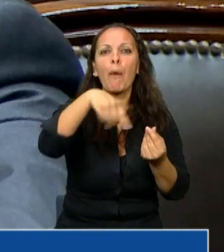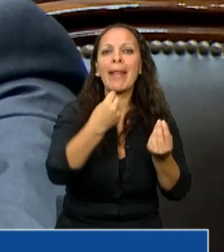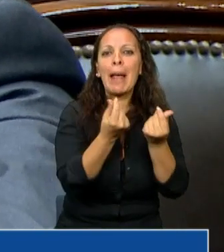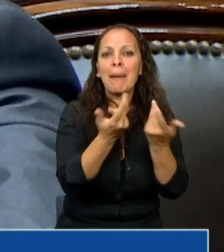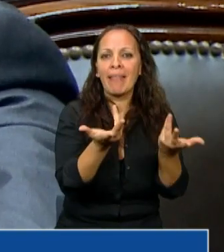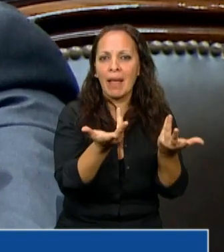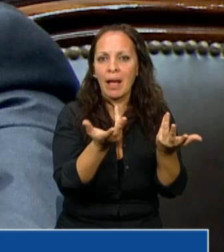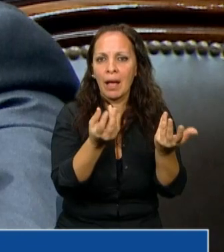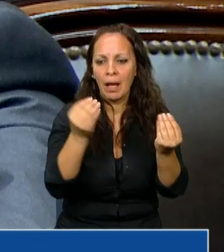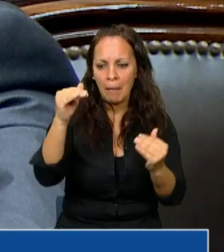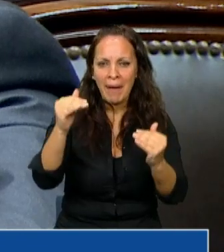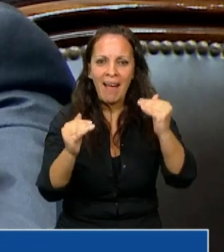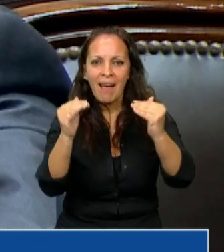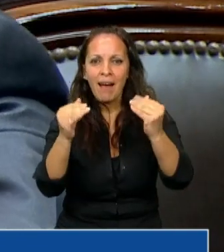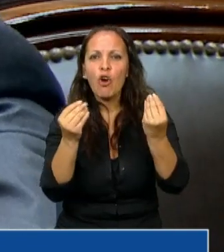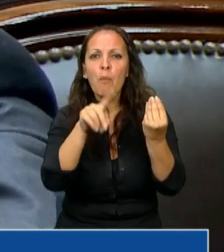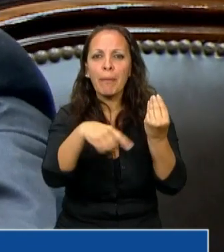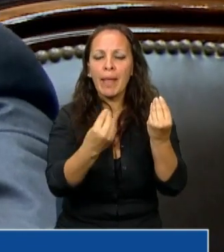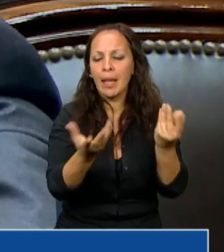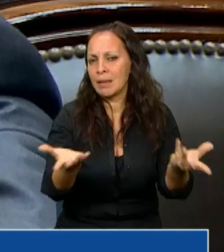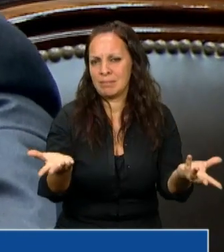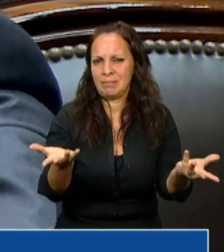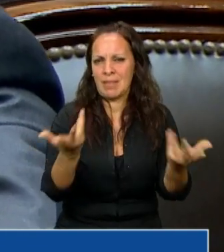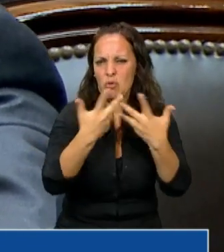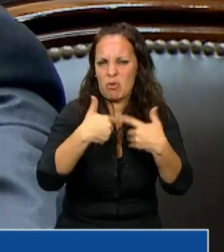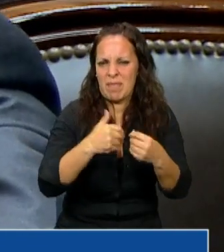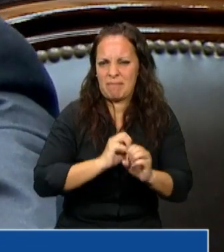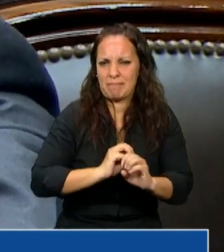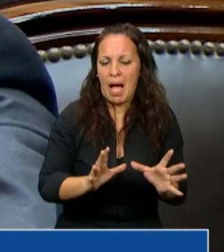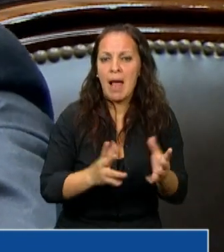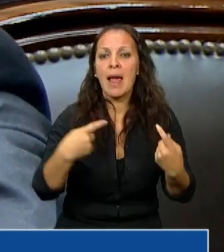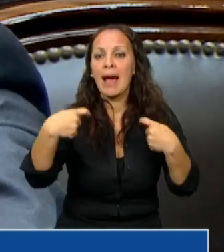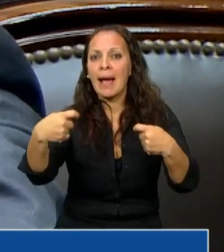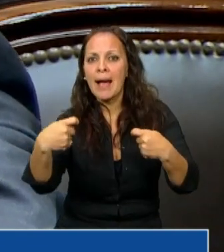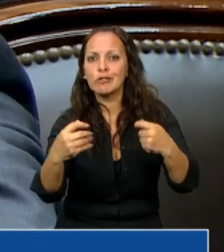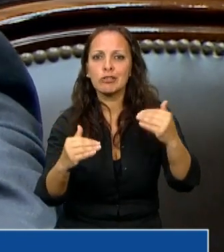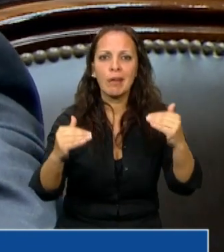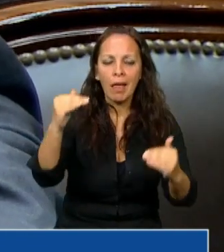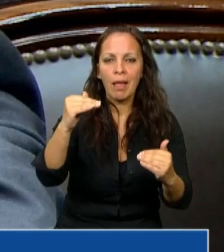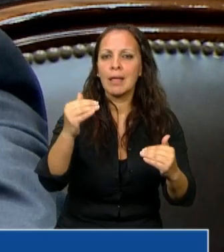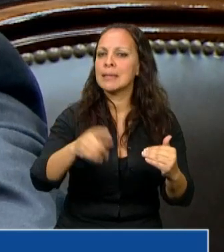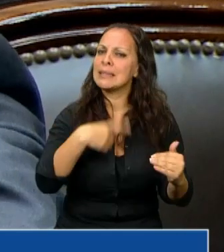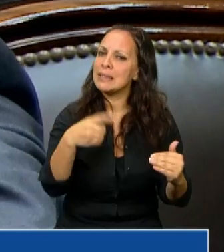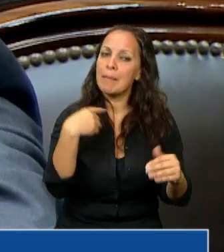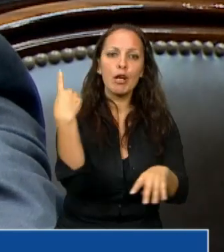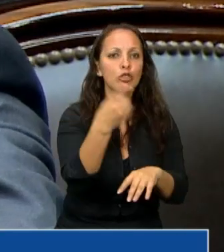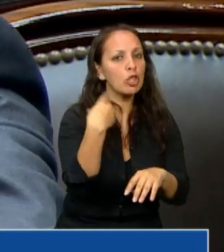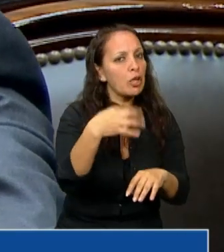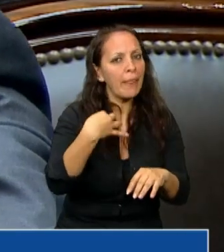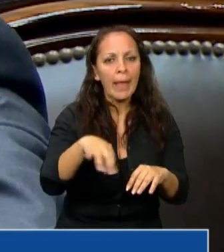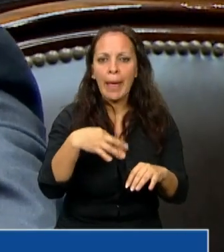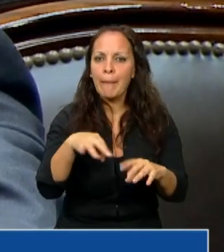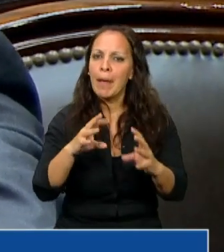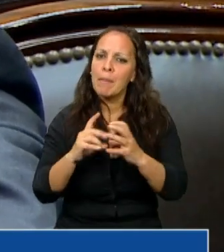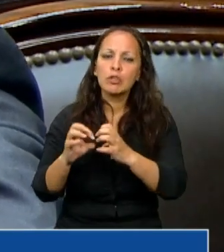para que sea equilibrada. Por eso, cualquier suba de gasto público, baja de impuestos, siempre deberíamos estar sancionándola con